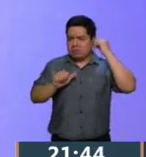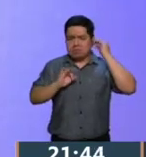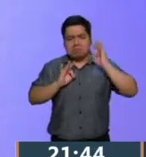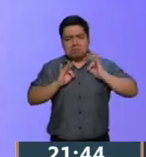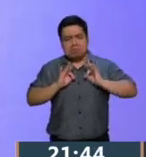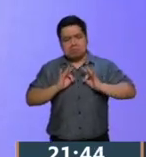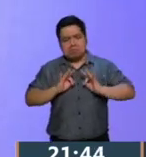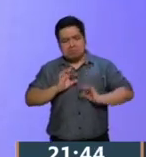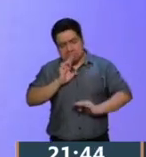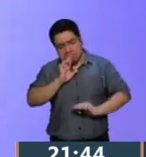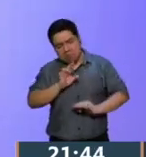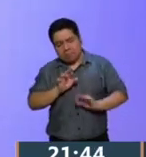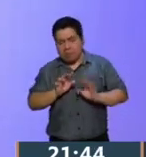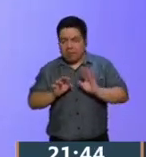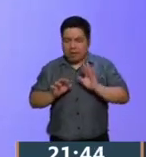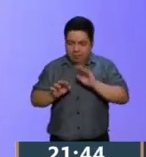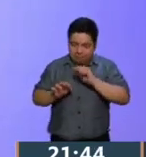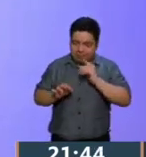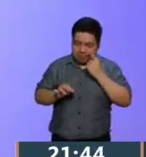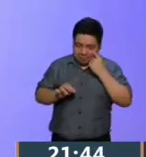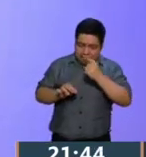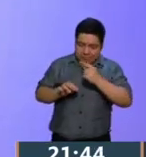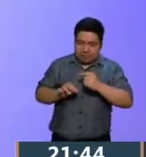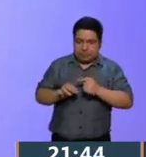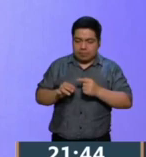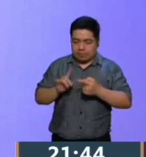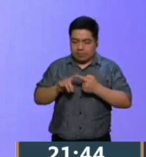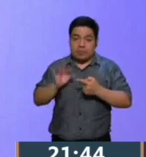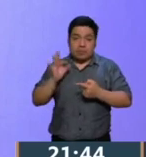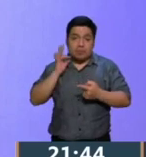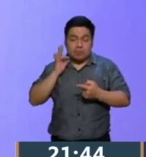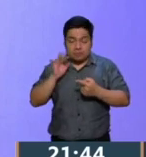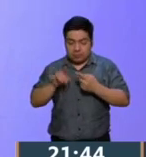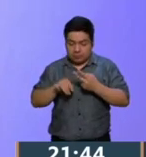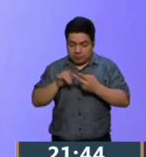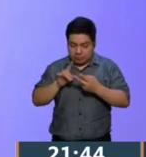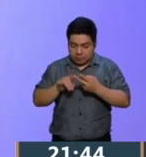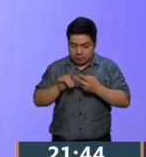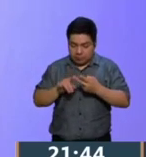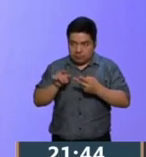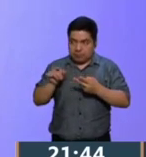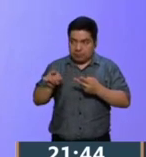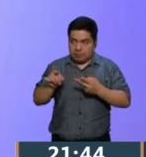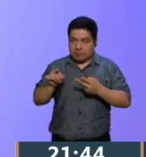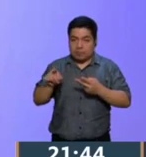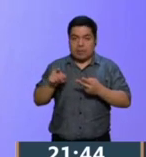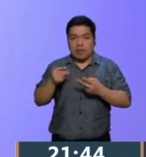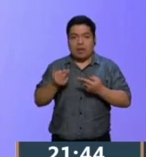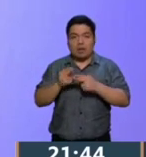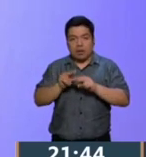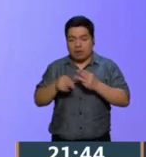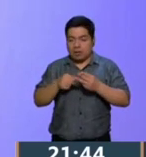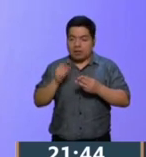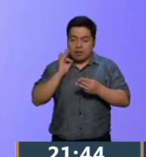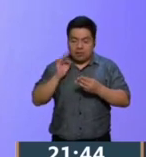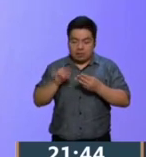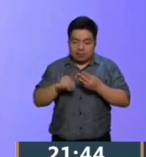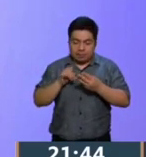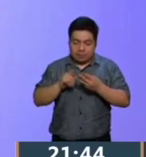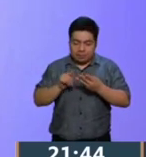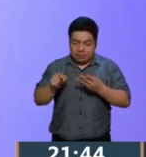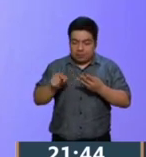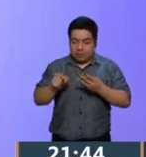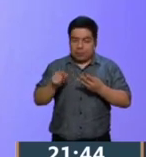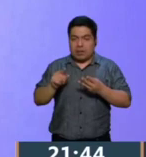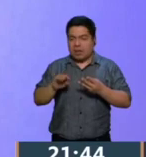tranquilidad, con mucho aplomo le dijo, mira, tengo encima a la Fiscalía, tengo encima a la Unidad Técnica de Fiscalización, tengo encima